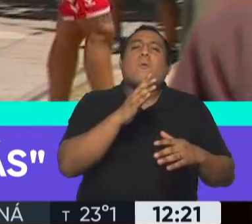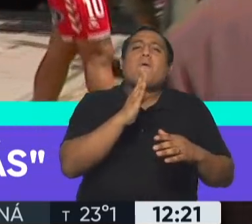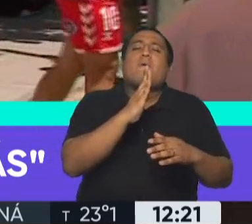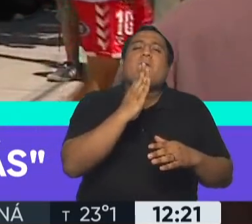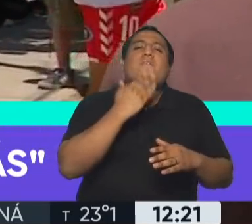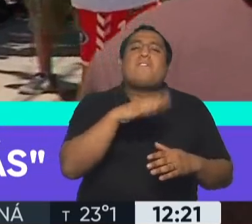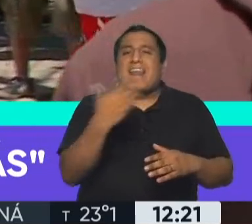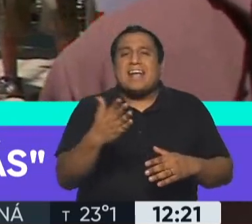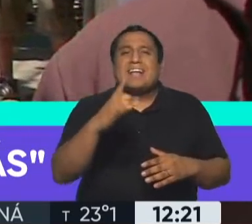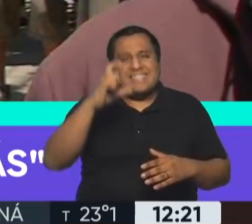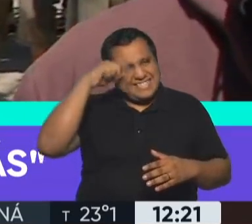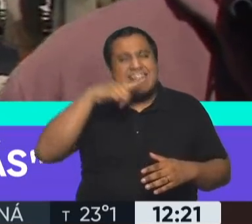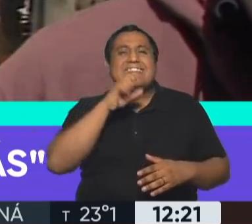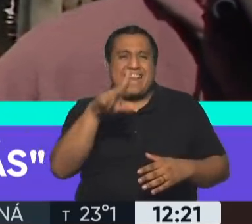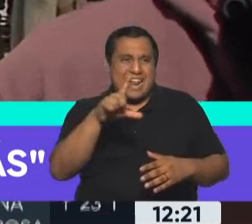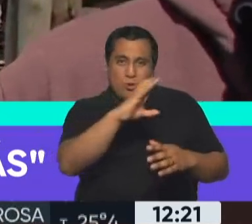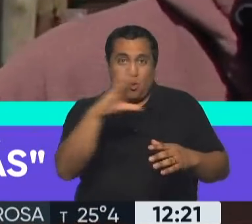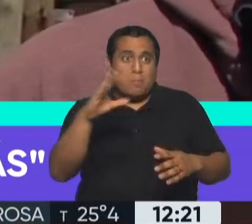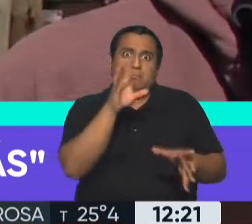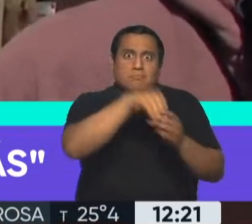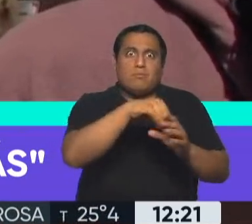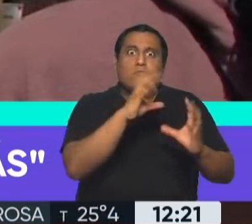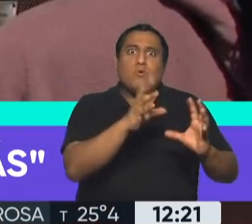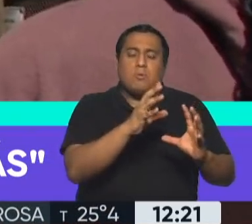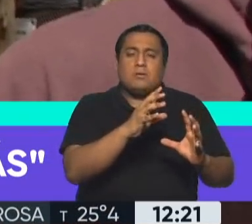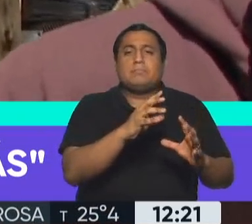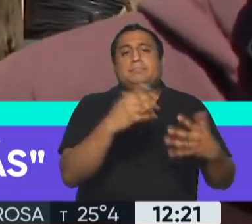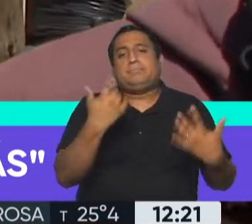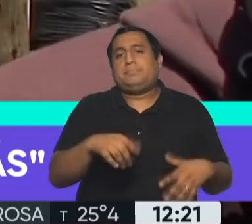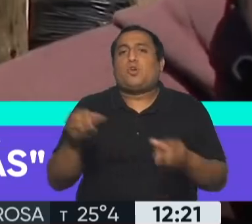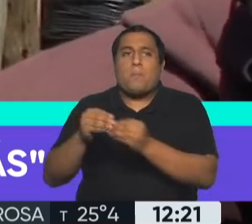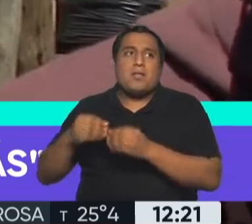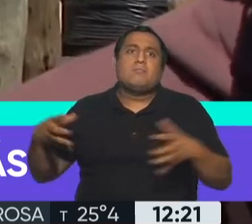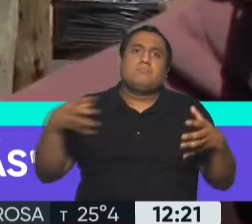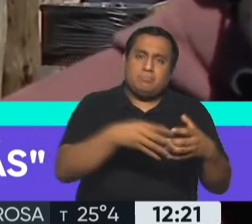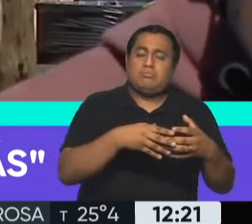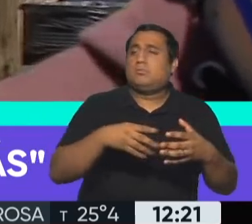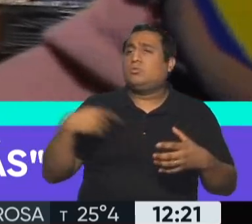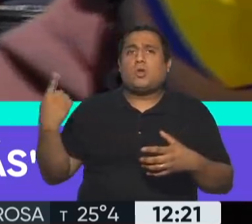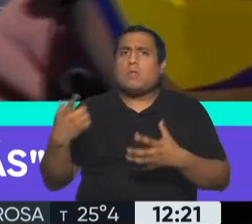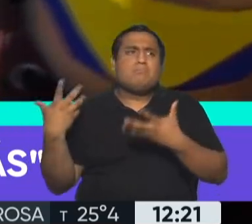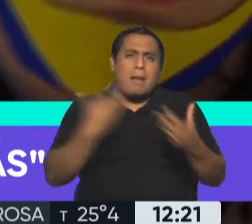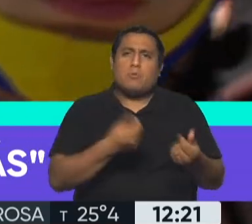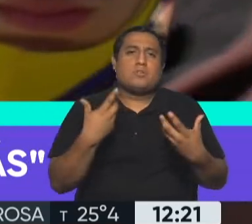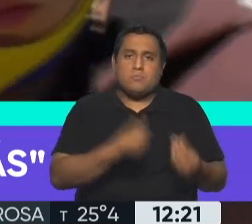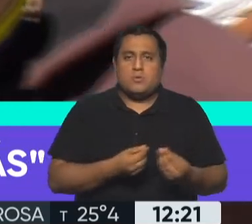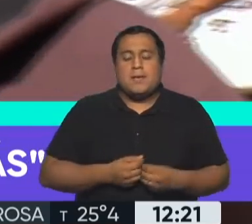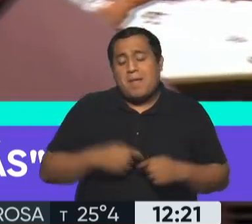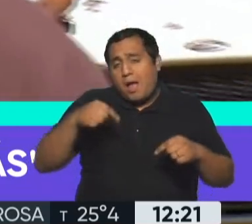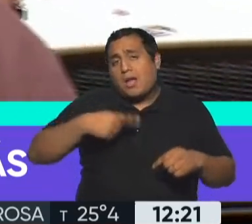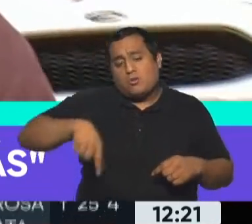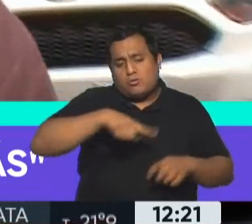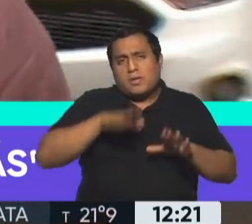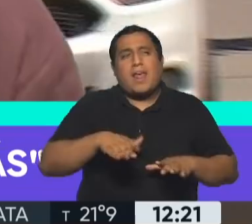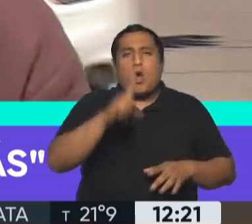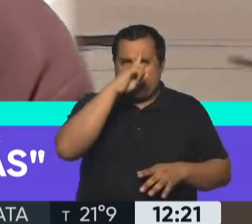incluso el mismo club ha emitido un comunicado de apoyo a la familia y se mostraron a disposición de todo lo que necesiten. Mientras tanto seguimos en el Hospital El